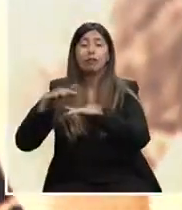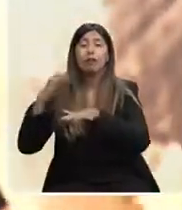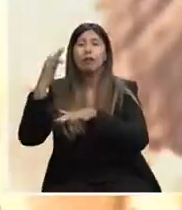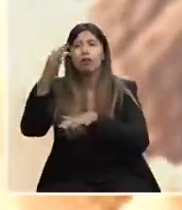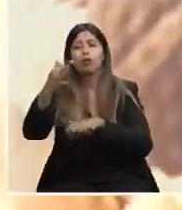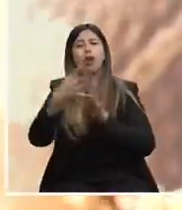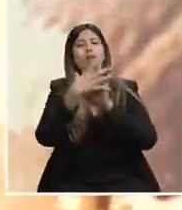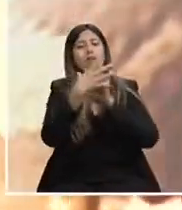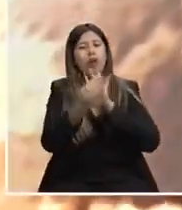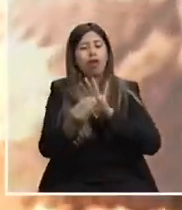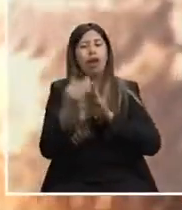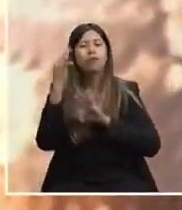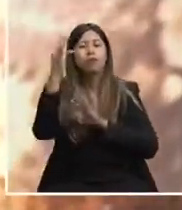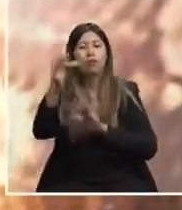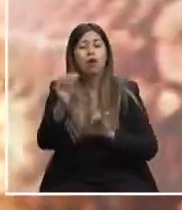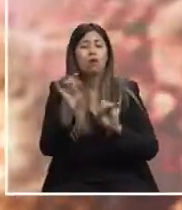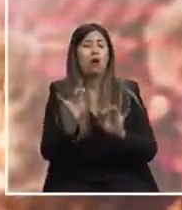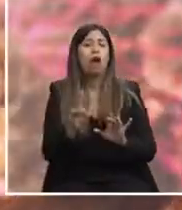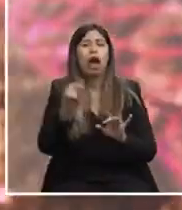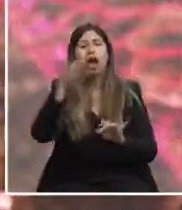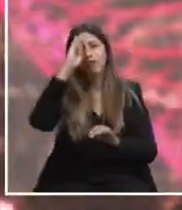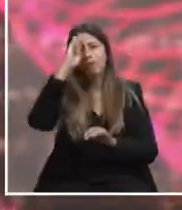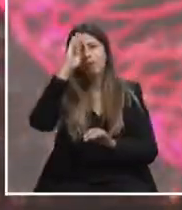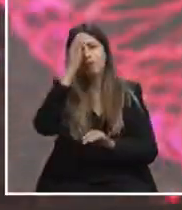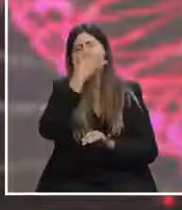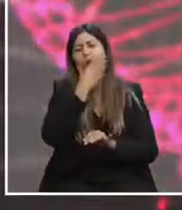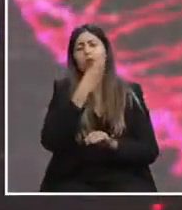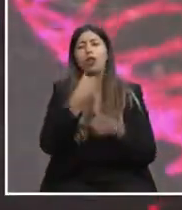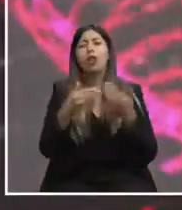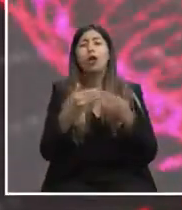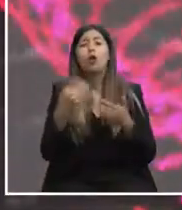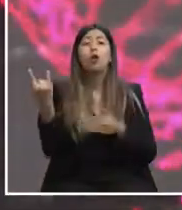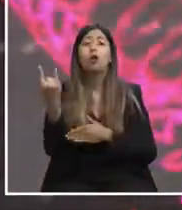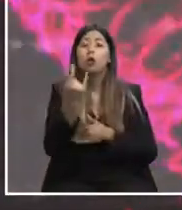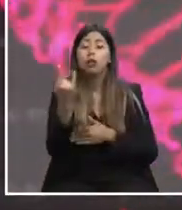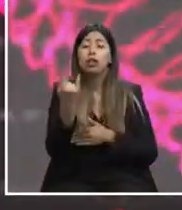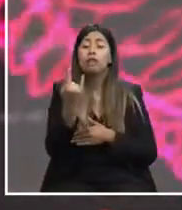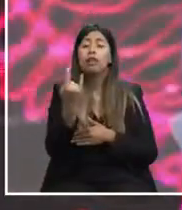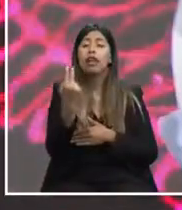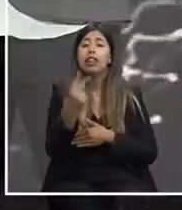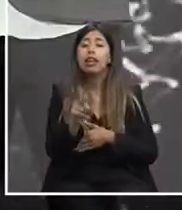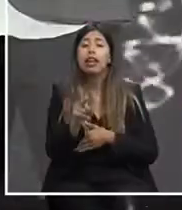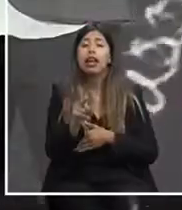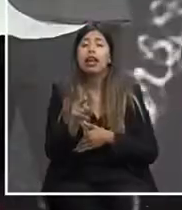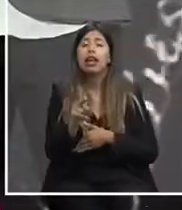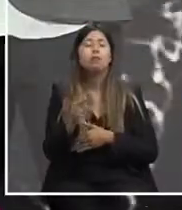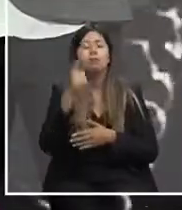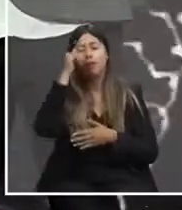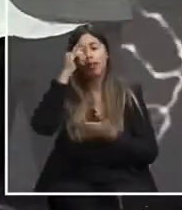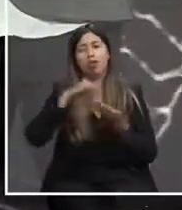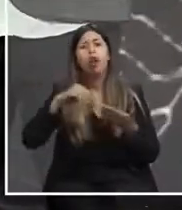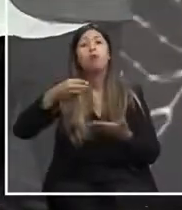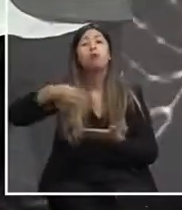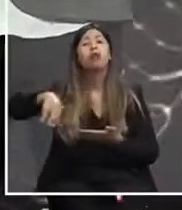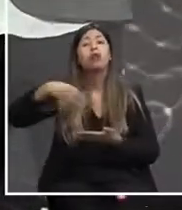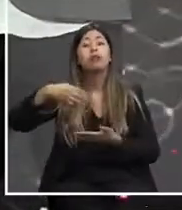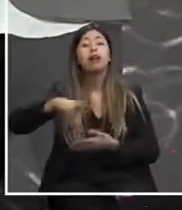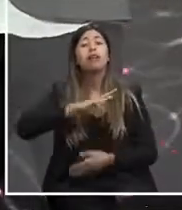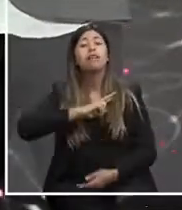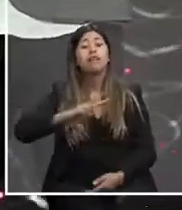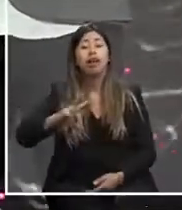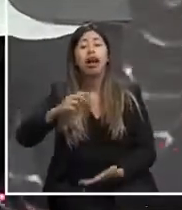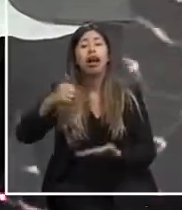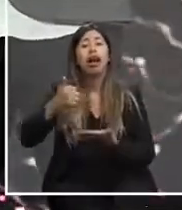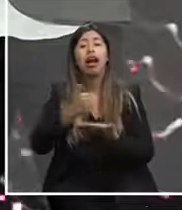posibles. Acabamos de hacer una experiencia muy bonita en la Universidad de en la Municipalidad de Valparaíso con el alcalde y el